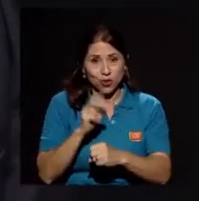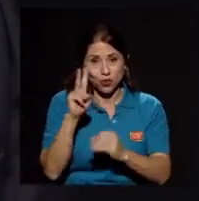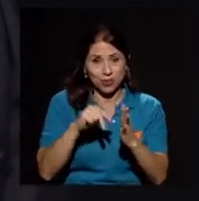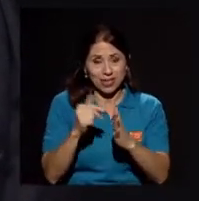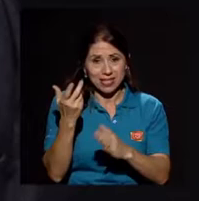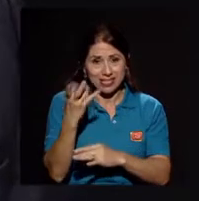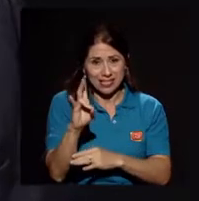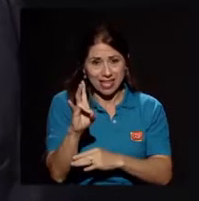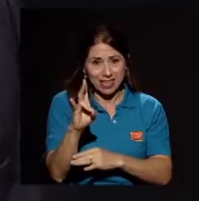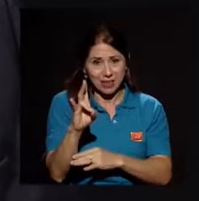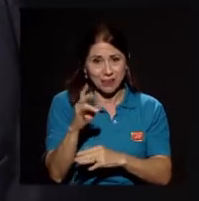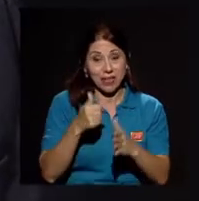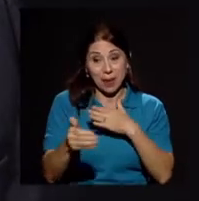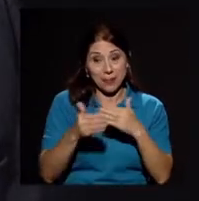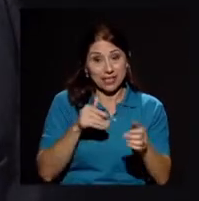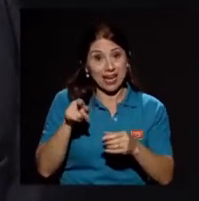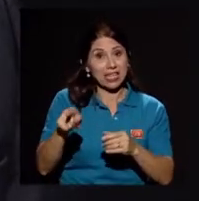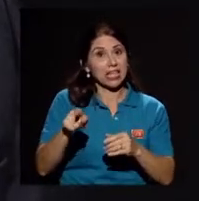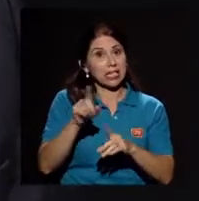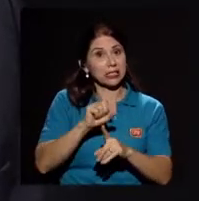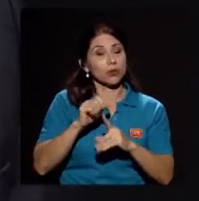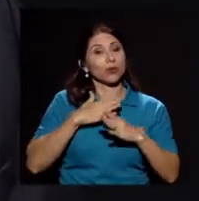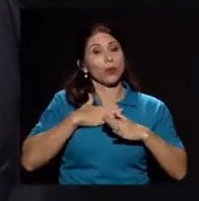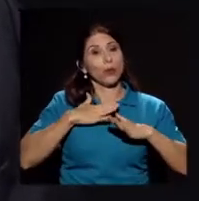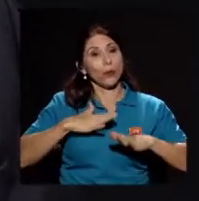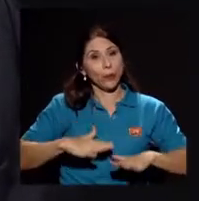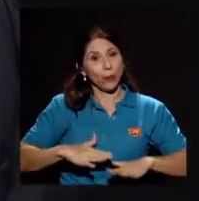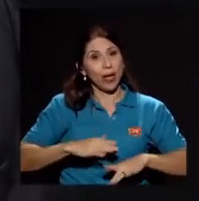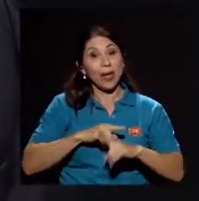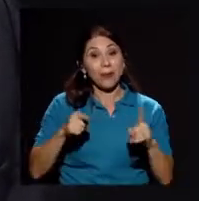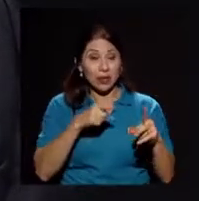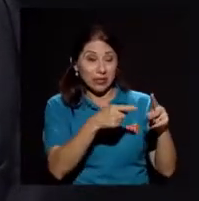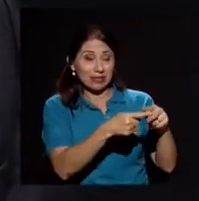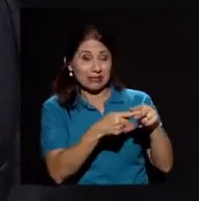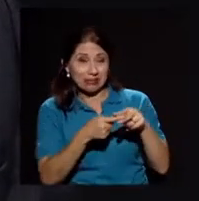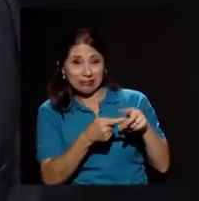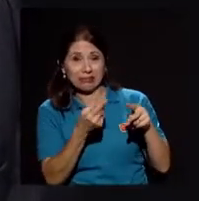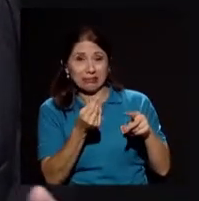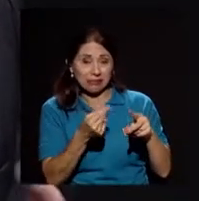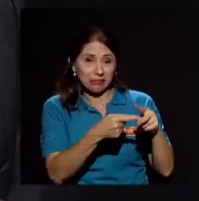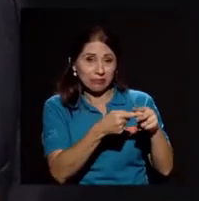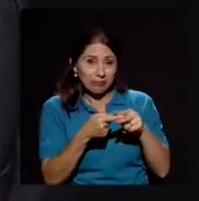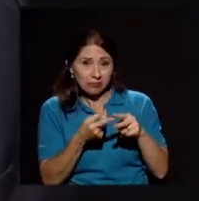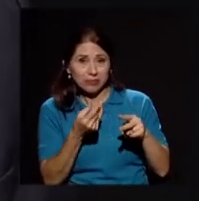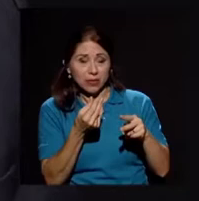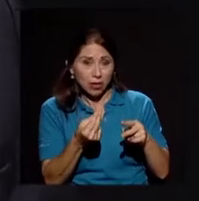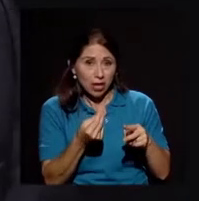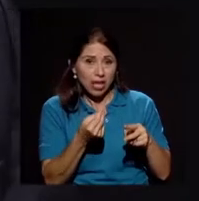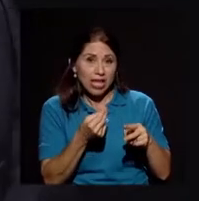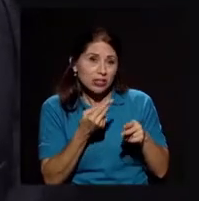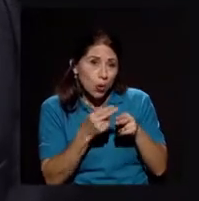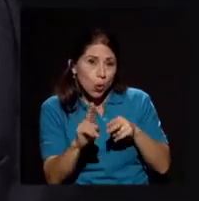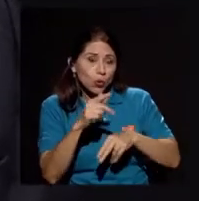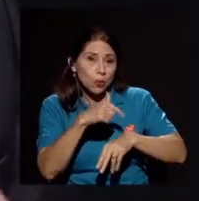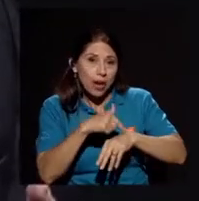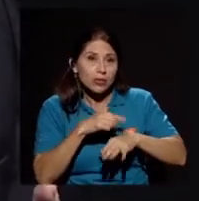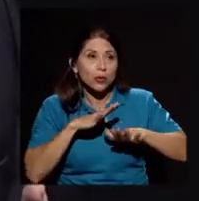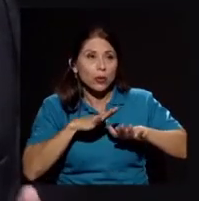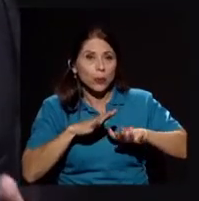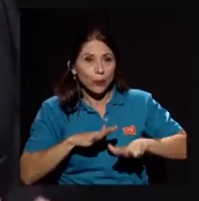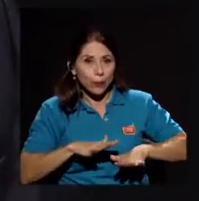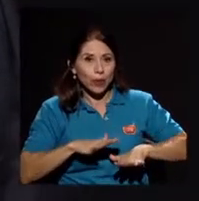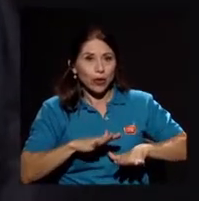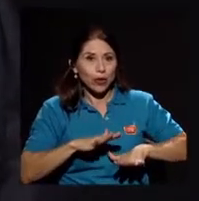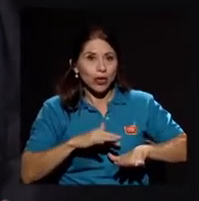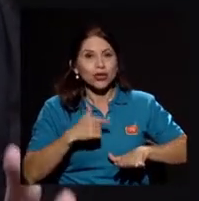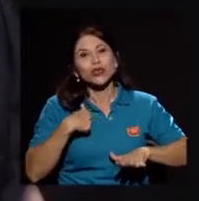a pesar de ese respiro ese es endeudamiento externo es en realidad un aliento un respiro a muy corto plazo yo diría que es